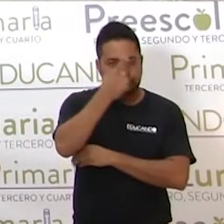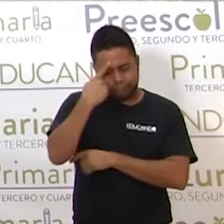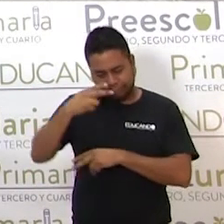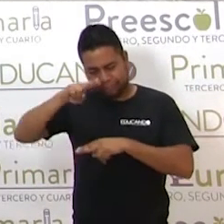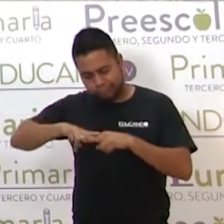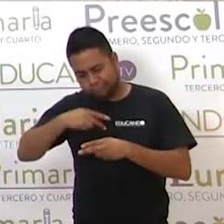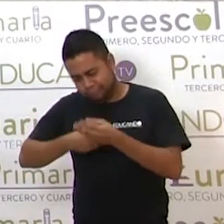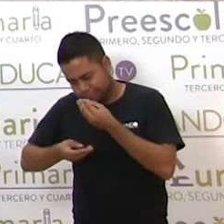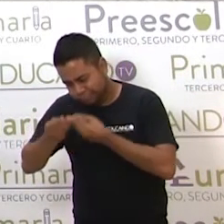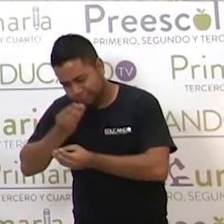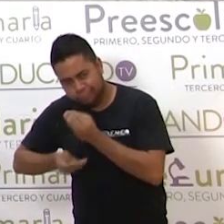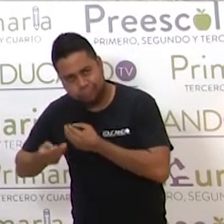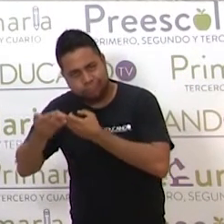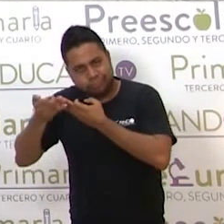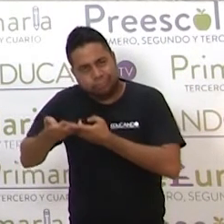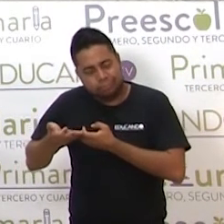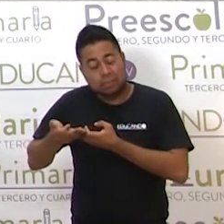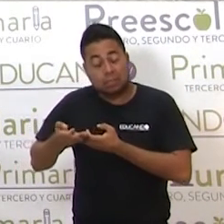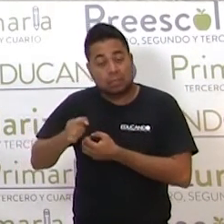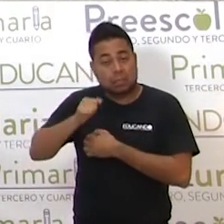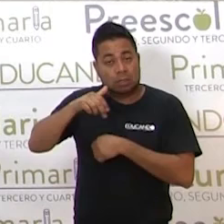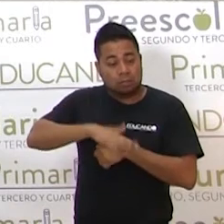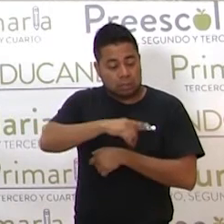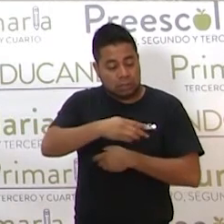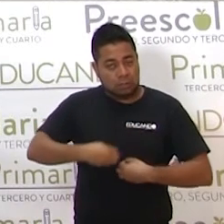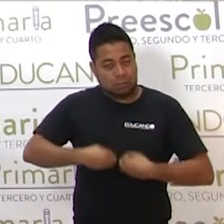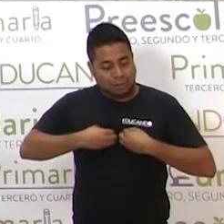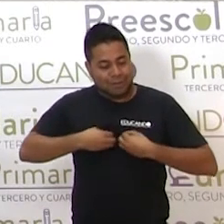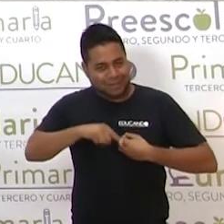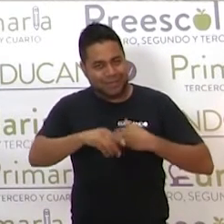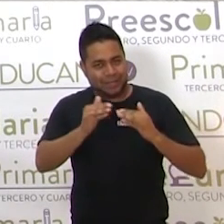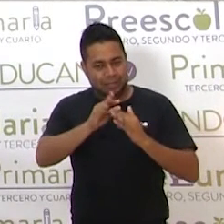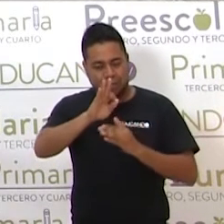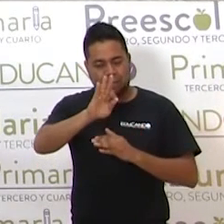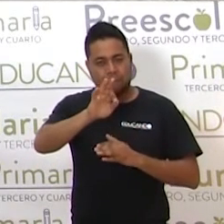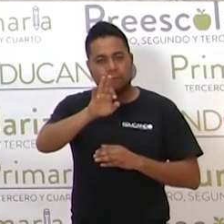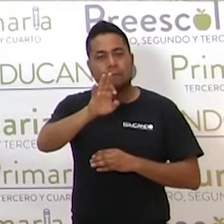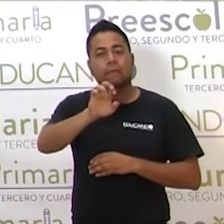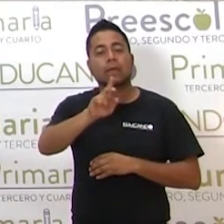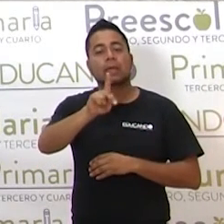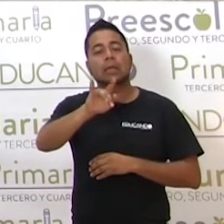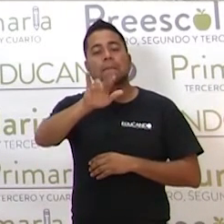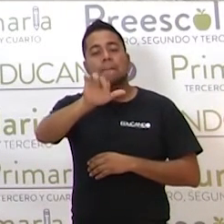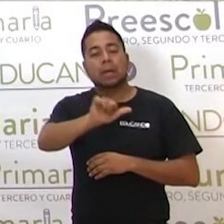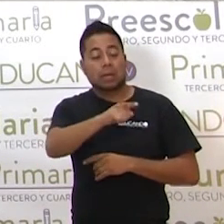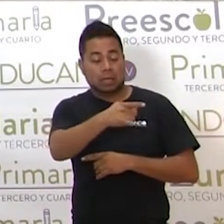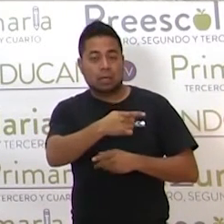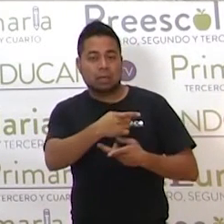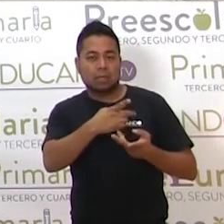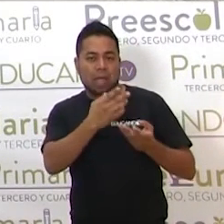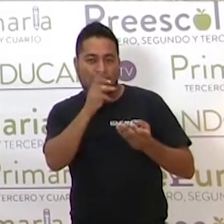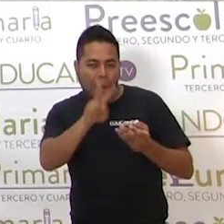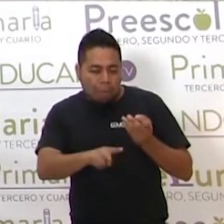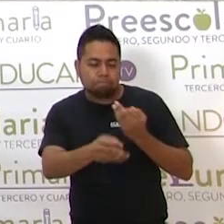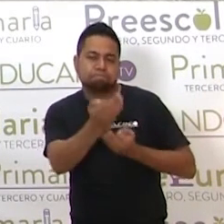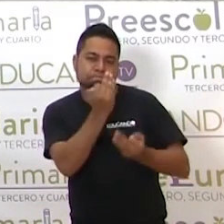comida. Además, aquí vive Felipa. Felipa es muy buena conmigo. Por eso la